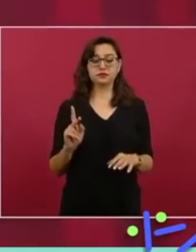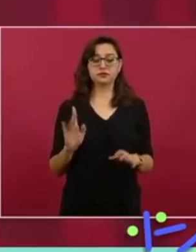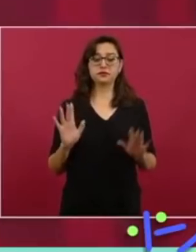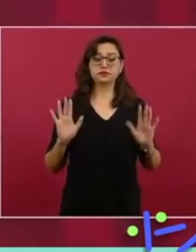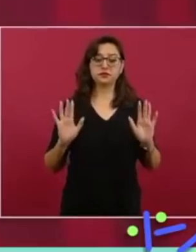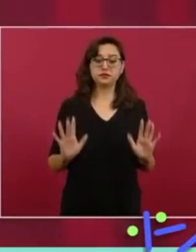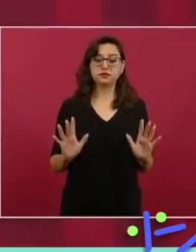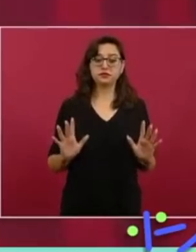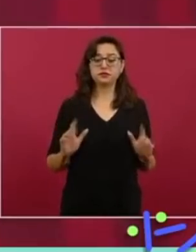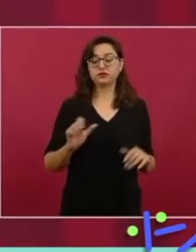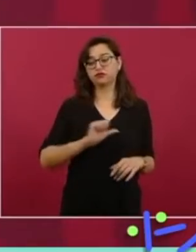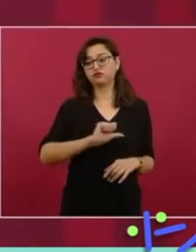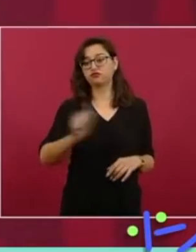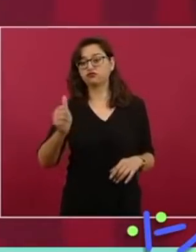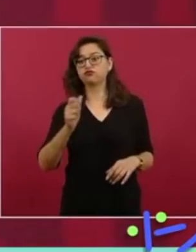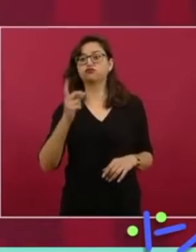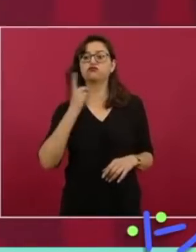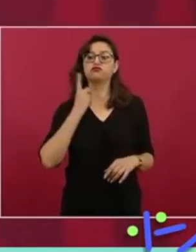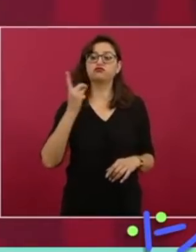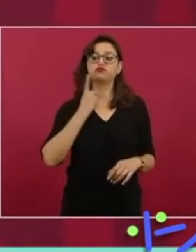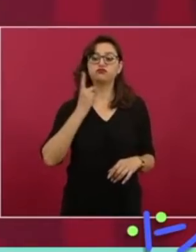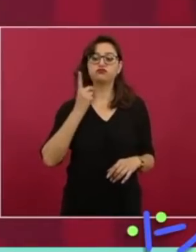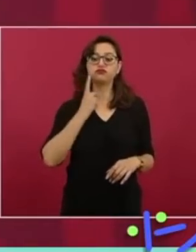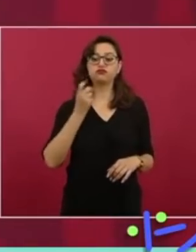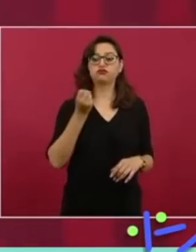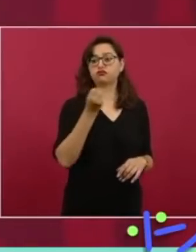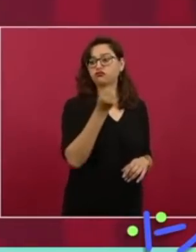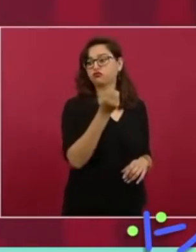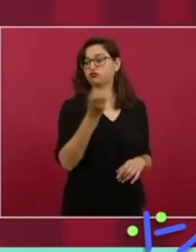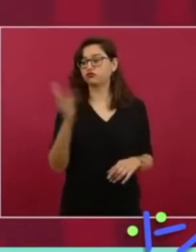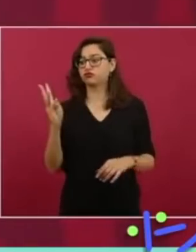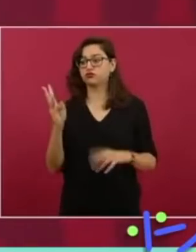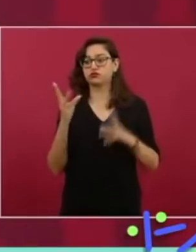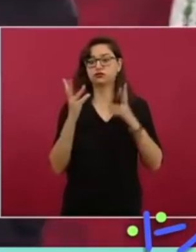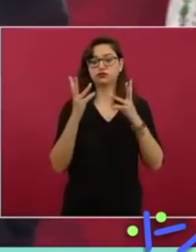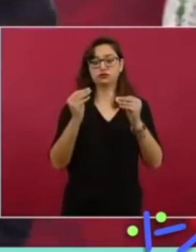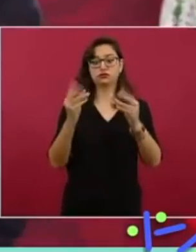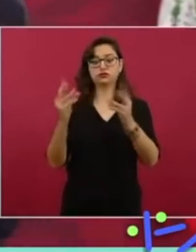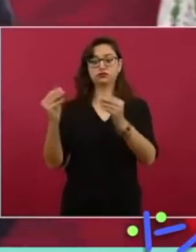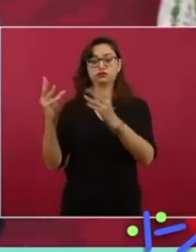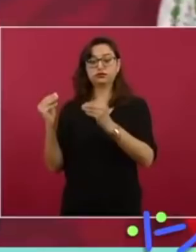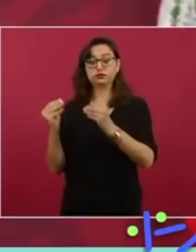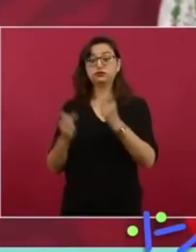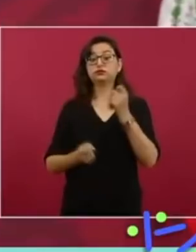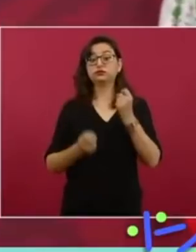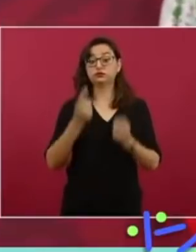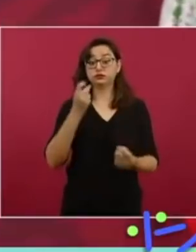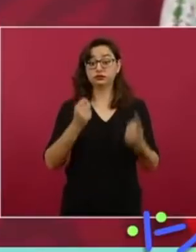muchos legisladores y tengo información que legisladores del PRI